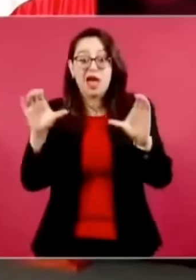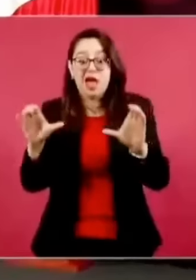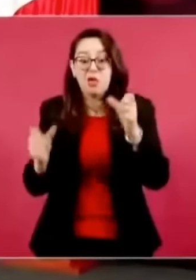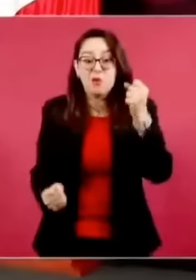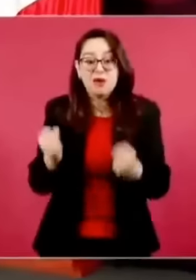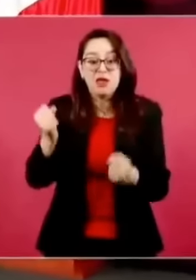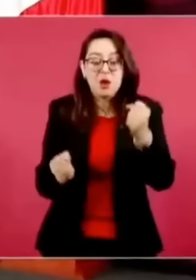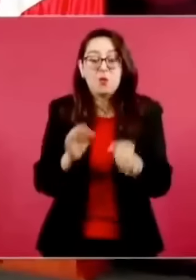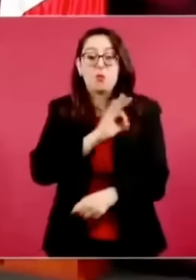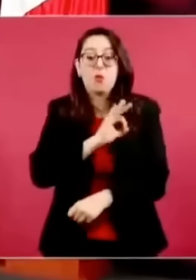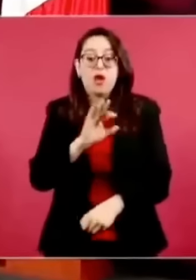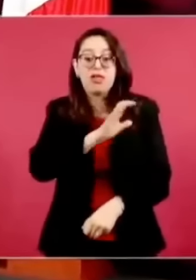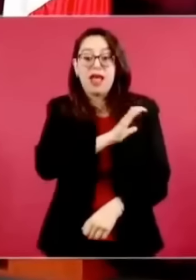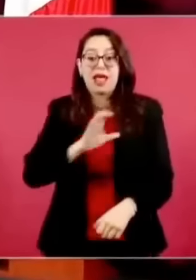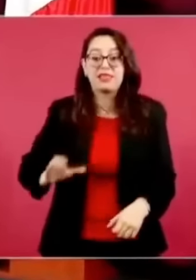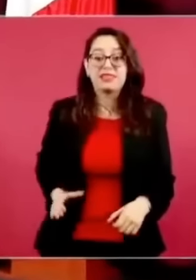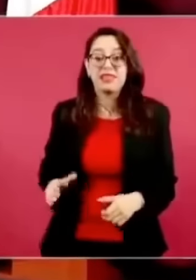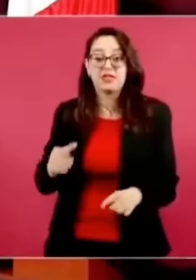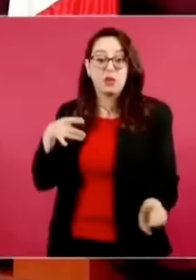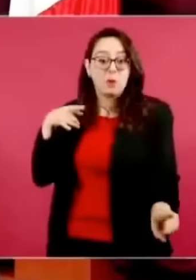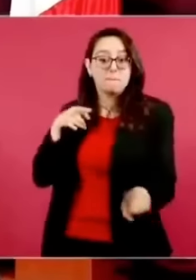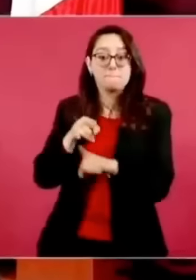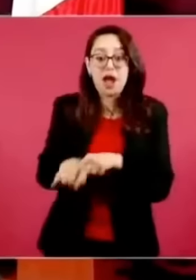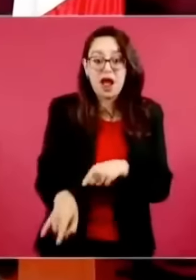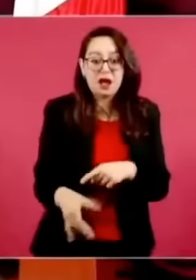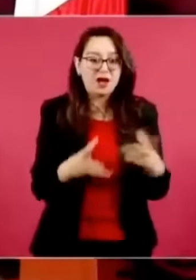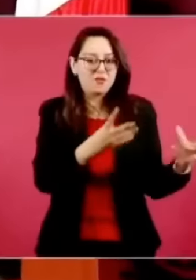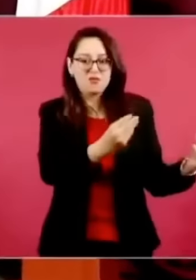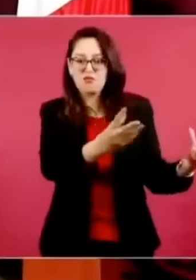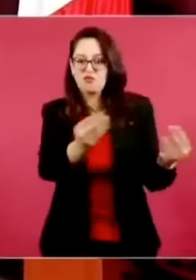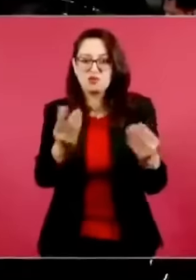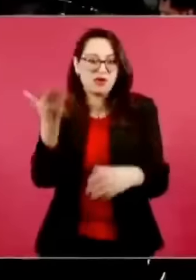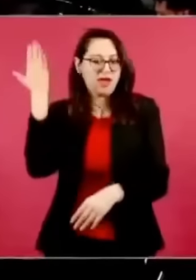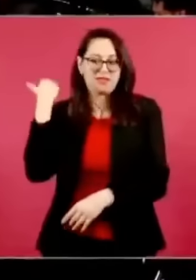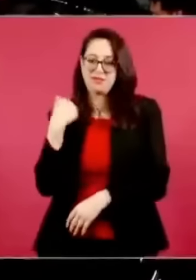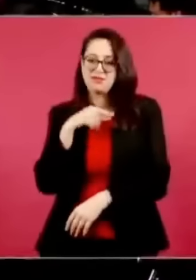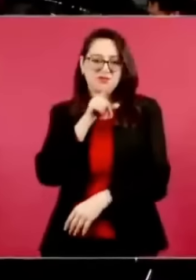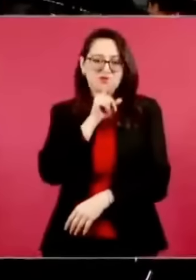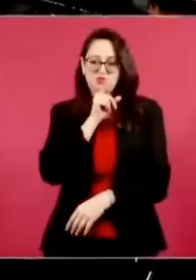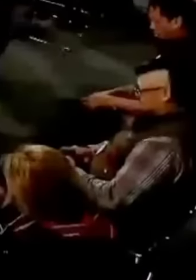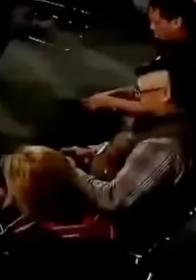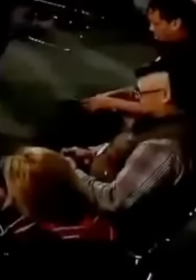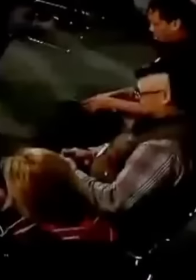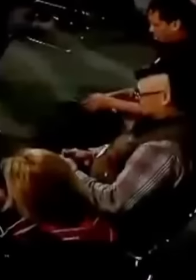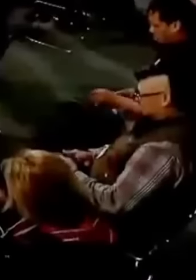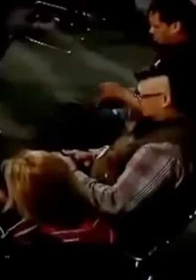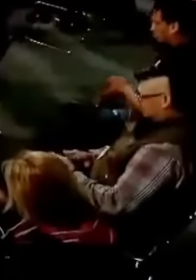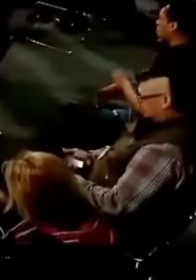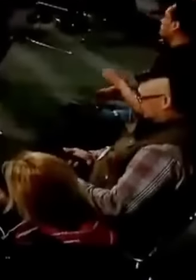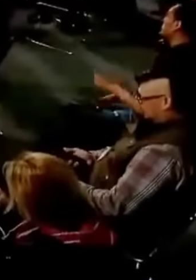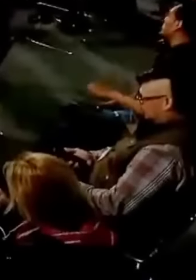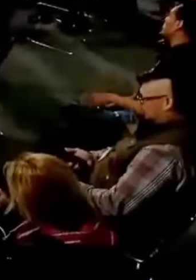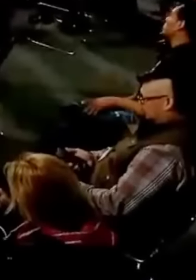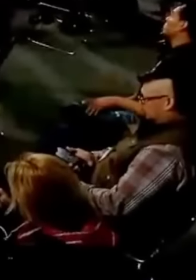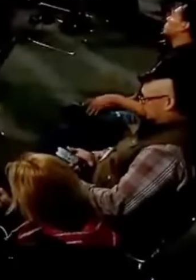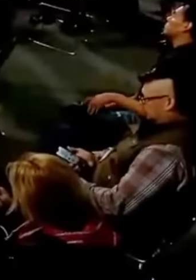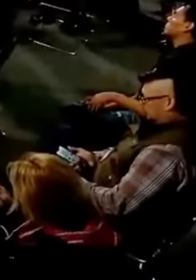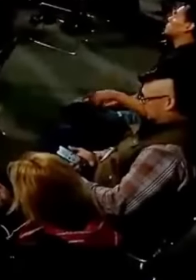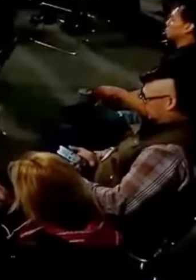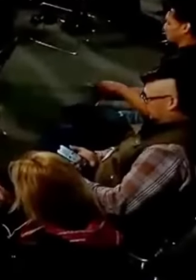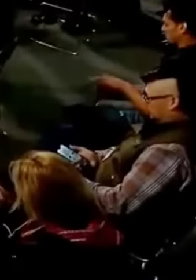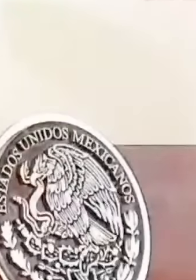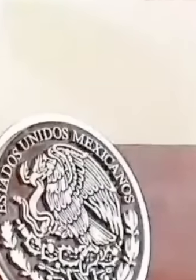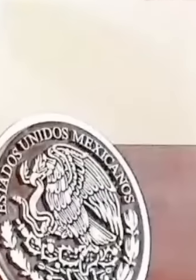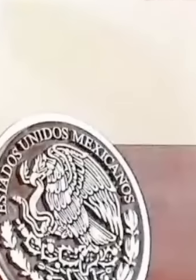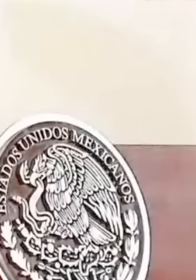Antes para nosotros era muy difícil, pero se quedó enojado el señor.